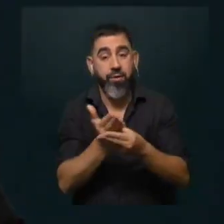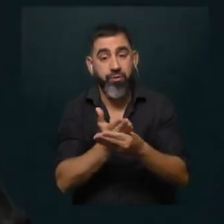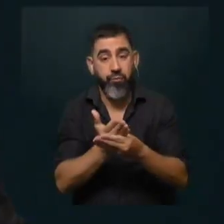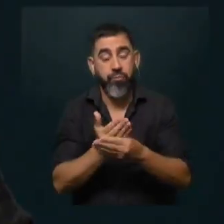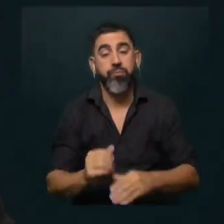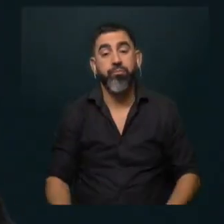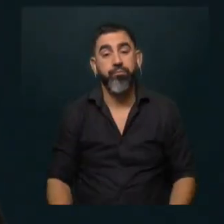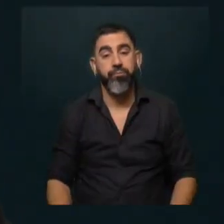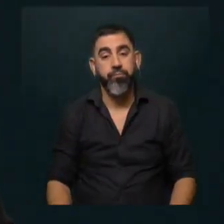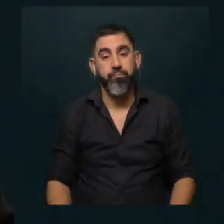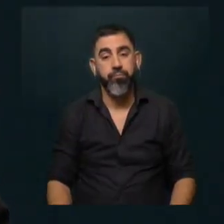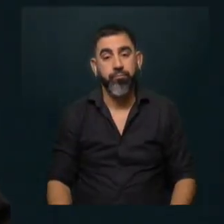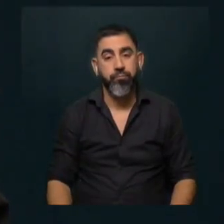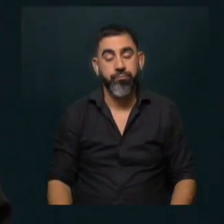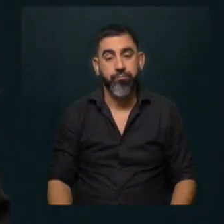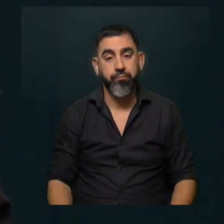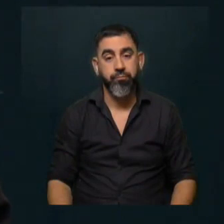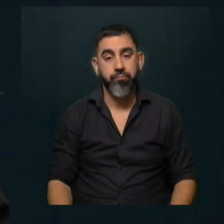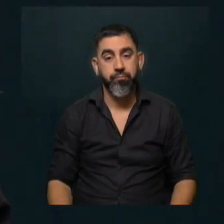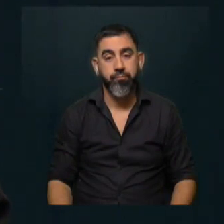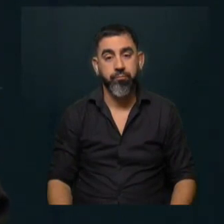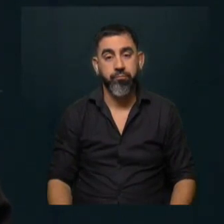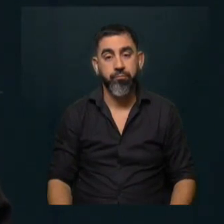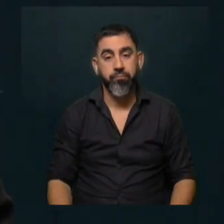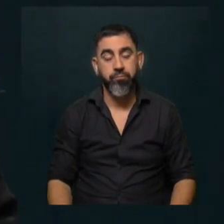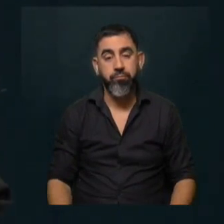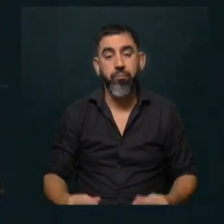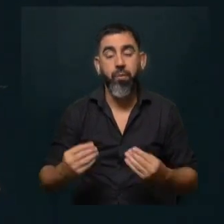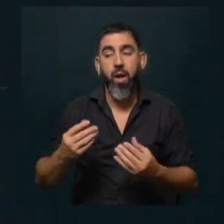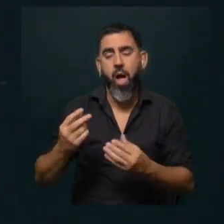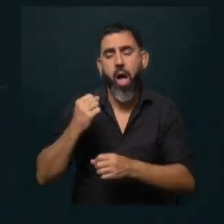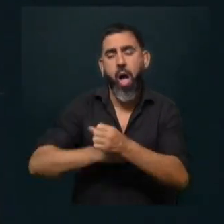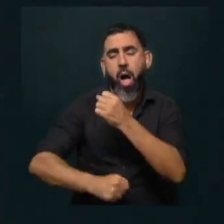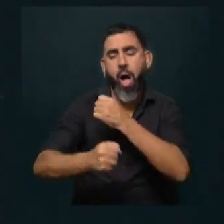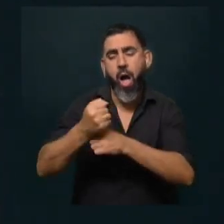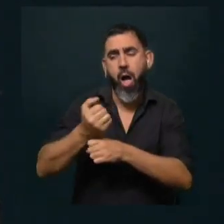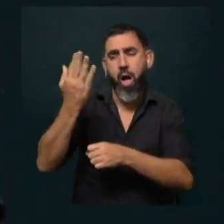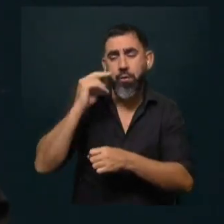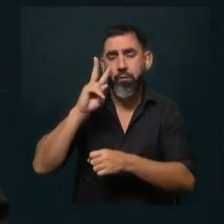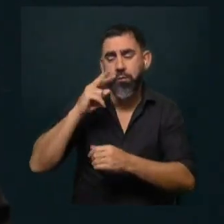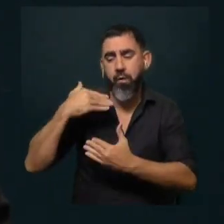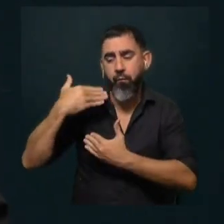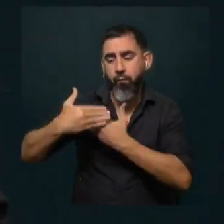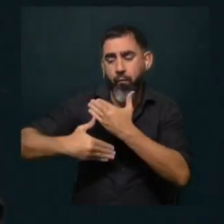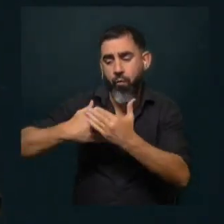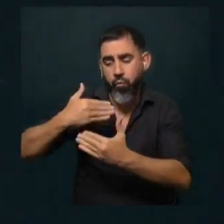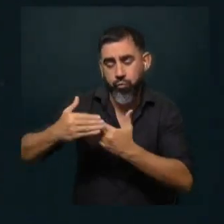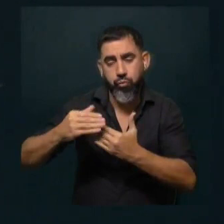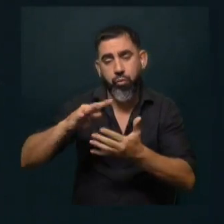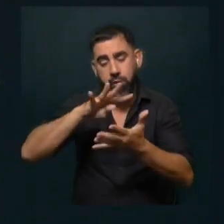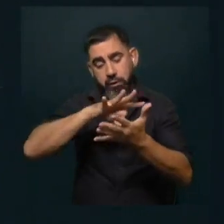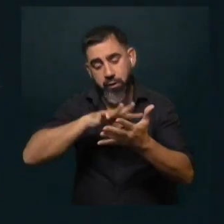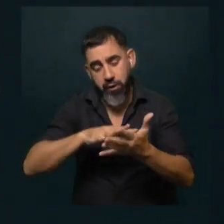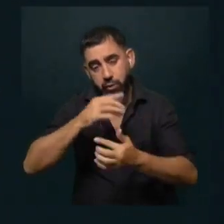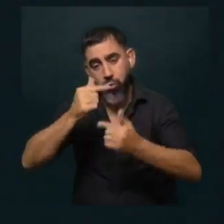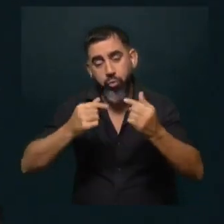Hace ya unos años, cuando veíamos cómo iba evolucionando estos textos que nosotros estábamos logrando extraer y estas